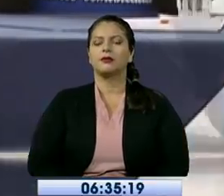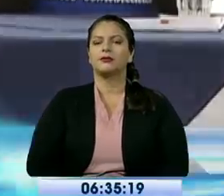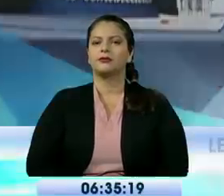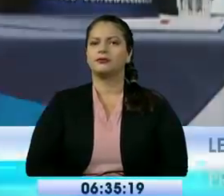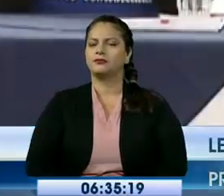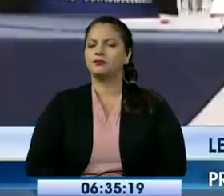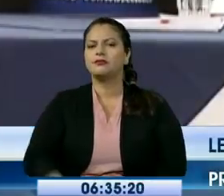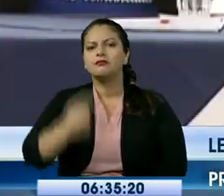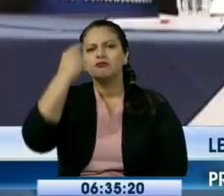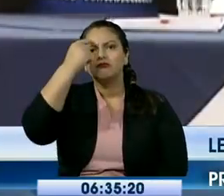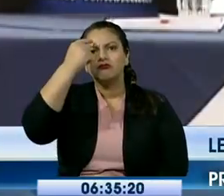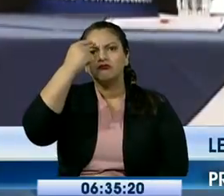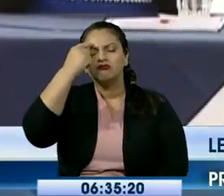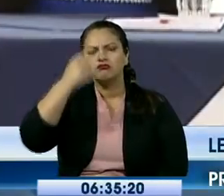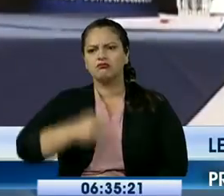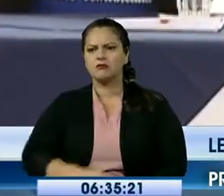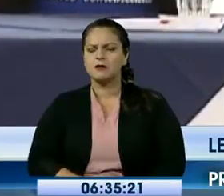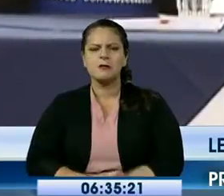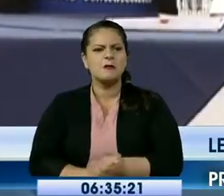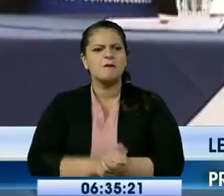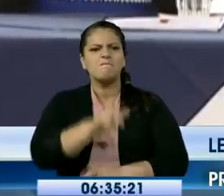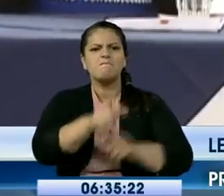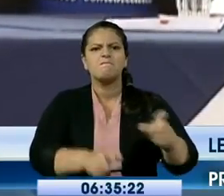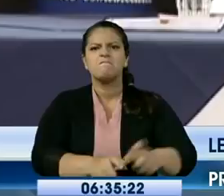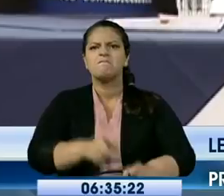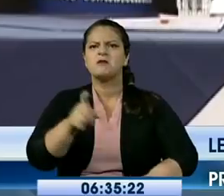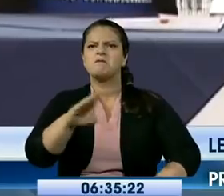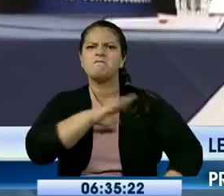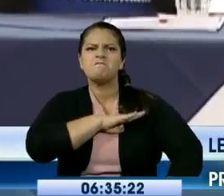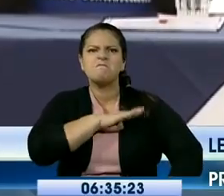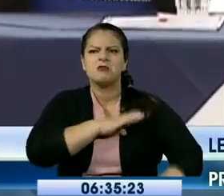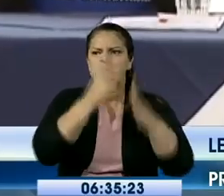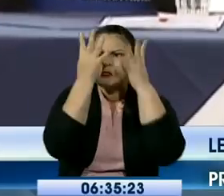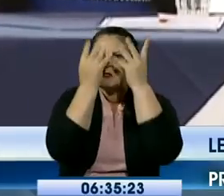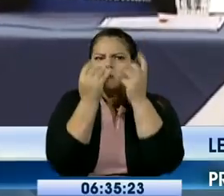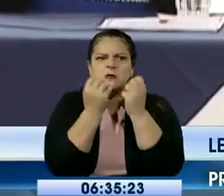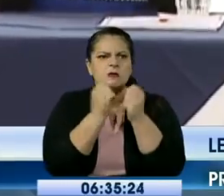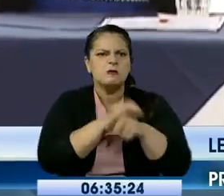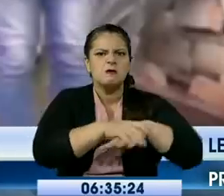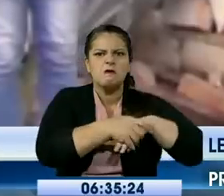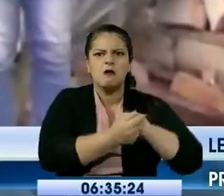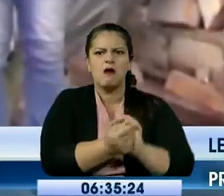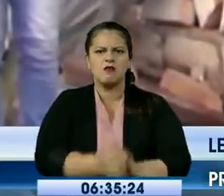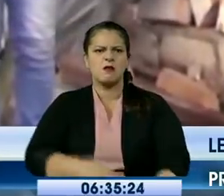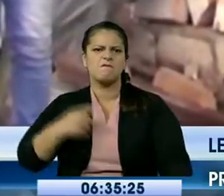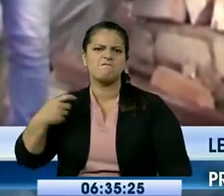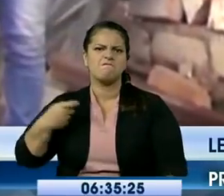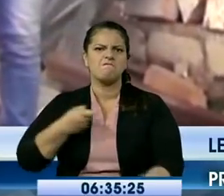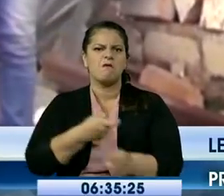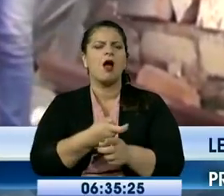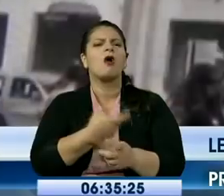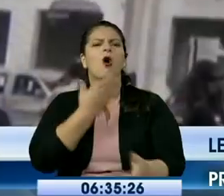La mejor manera de combatir y ganar a los terroristas es no atemorizarse. Desde San Lorenzo, con